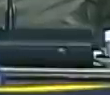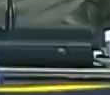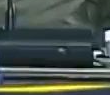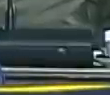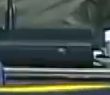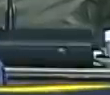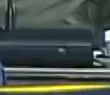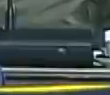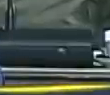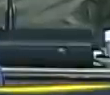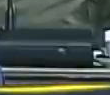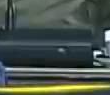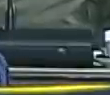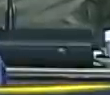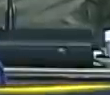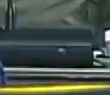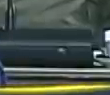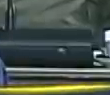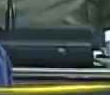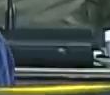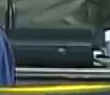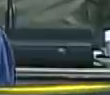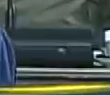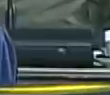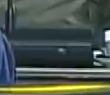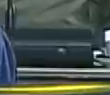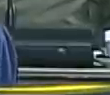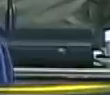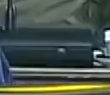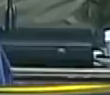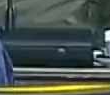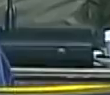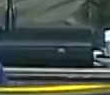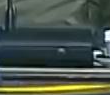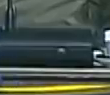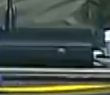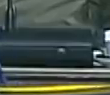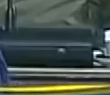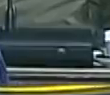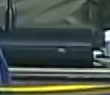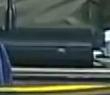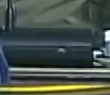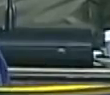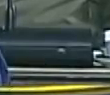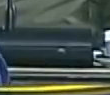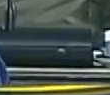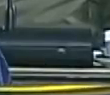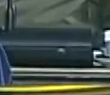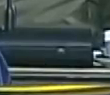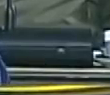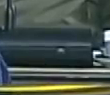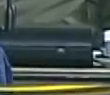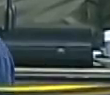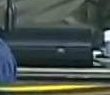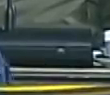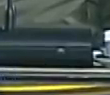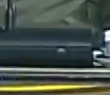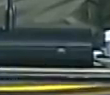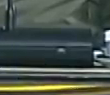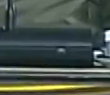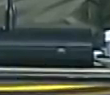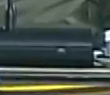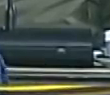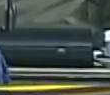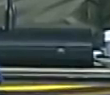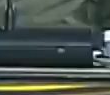pueblo estaba padeciendo y estaba sufriendo, habían los gobernantes de la oposición haciendo negocio a costa de la